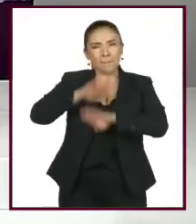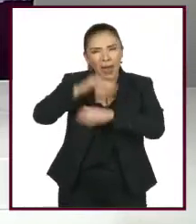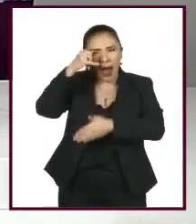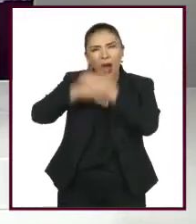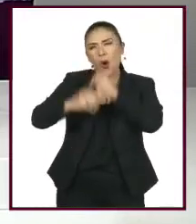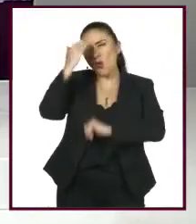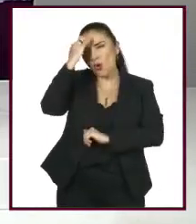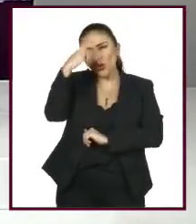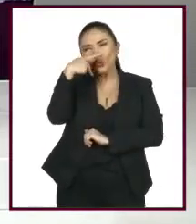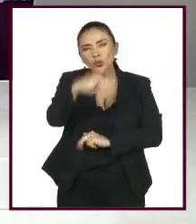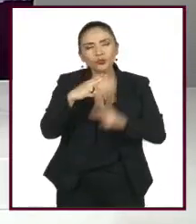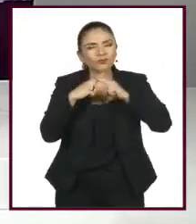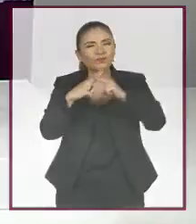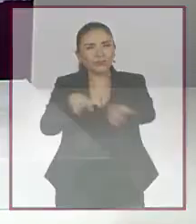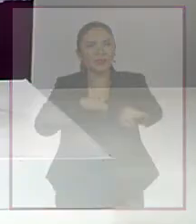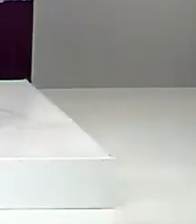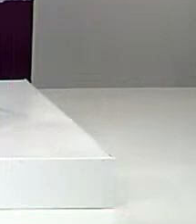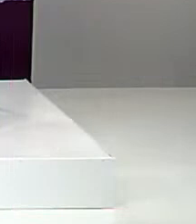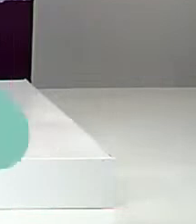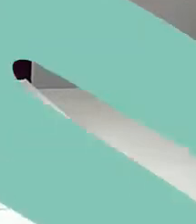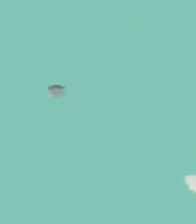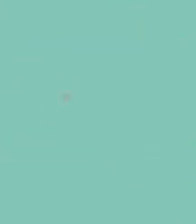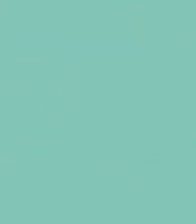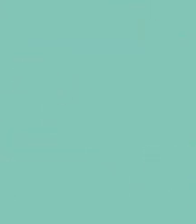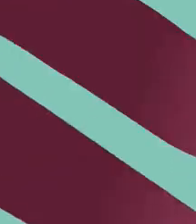un poco más de su trayectoria.